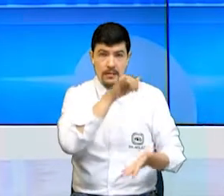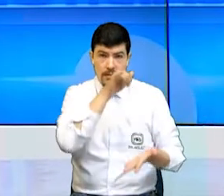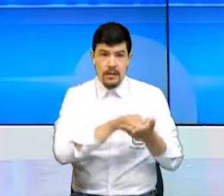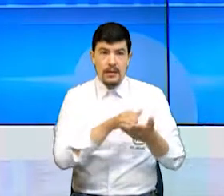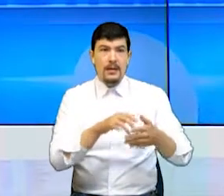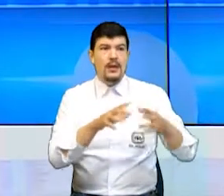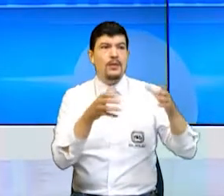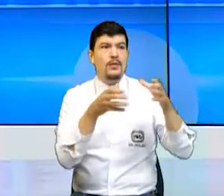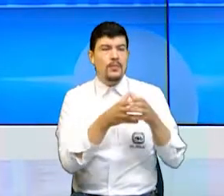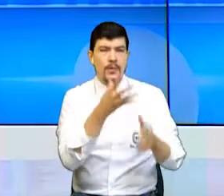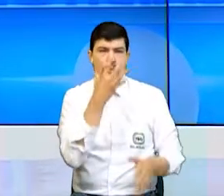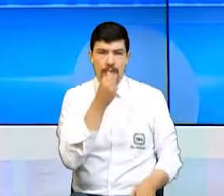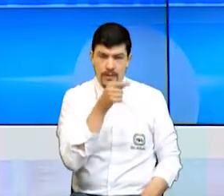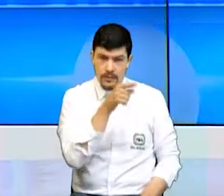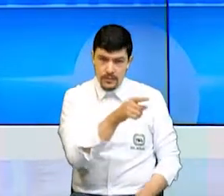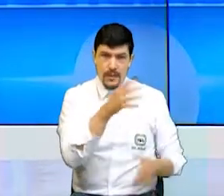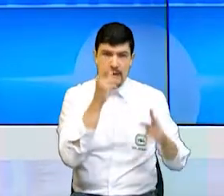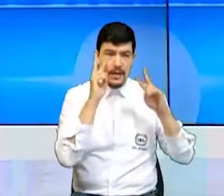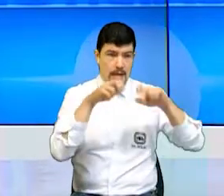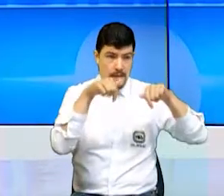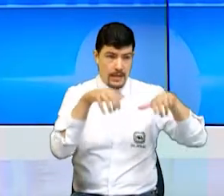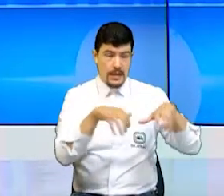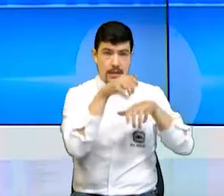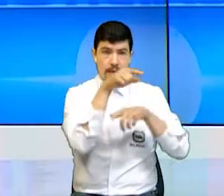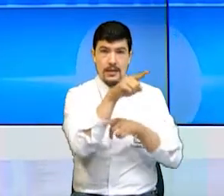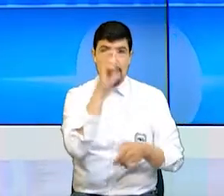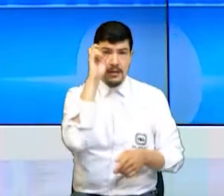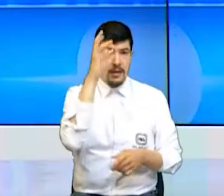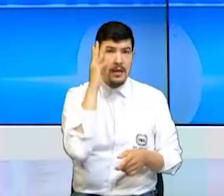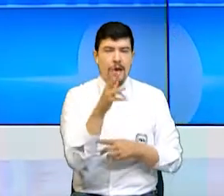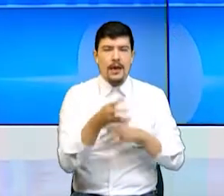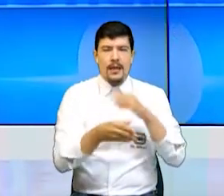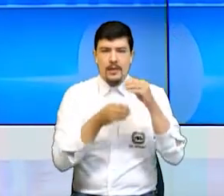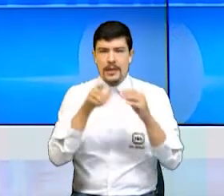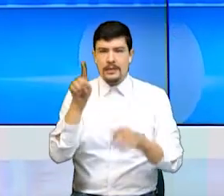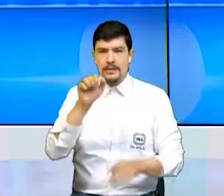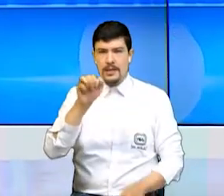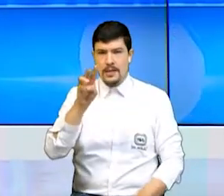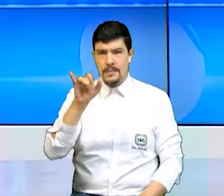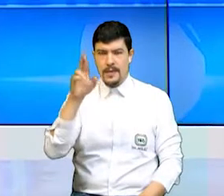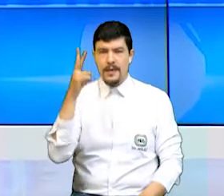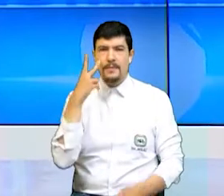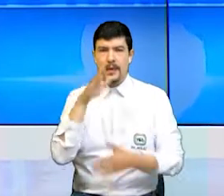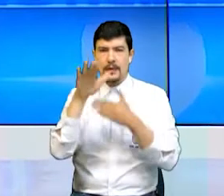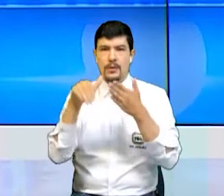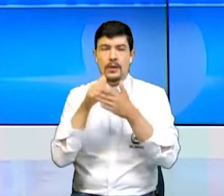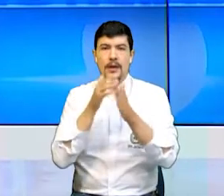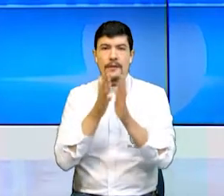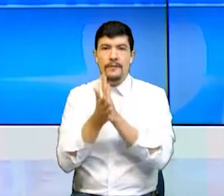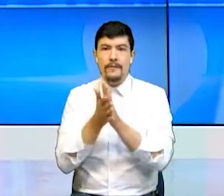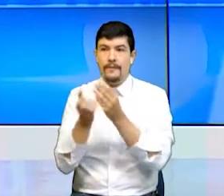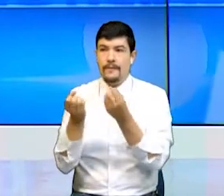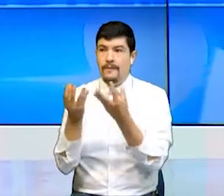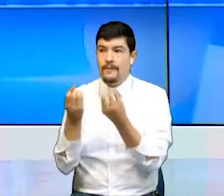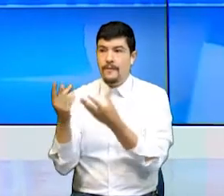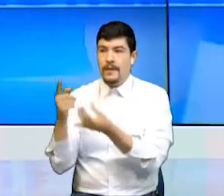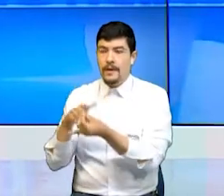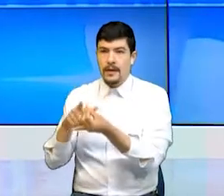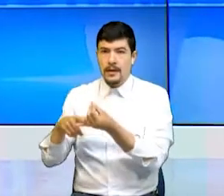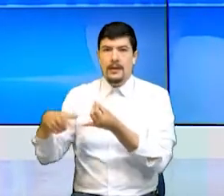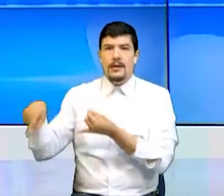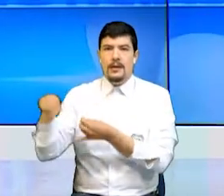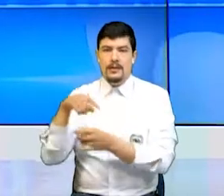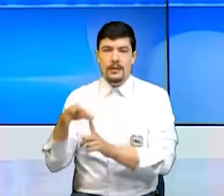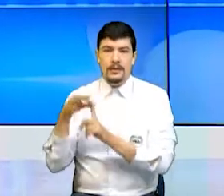pasos de una banda que no solo delinque en la capital de norte de santander también castillo les saluda buenas tardes cuéntenos cuántos casos se han registrado